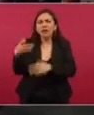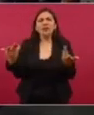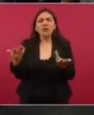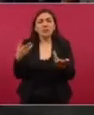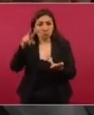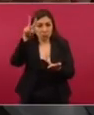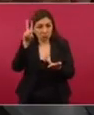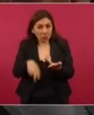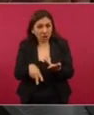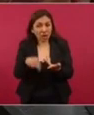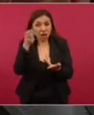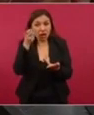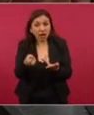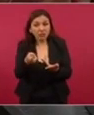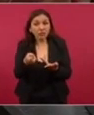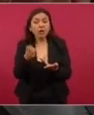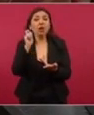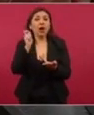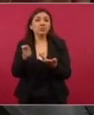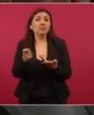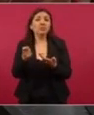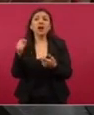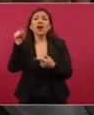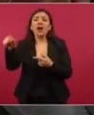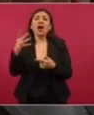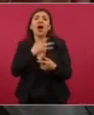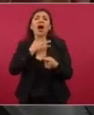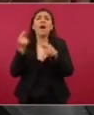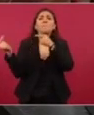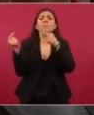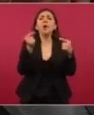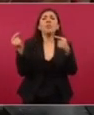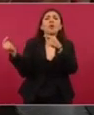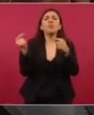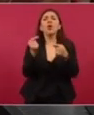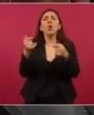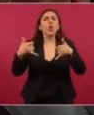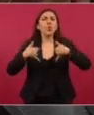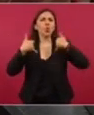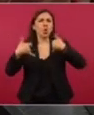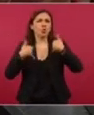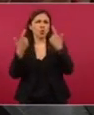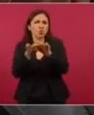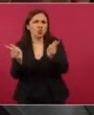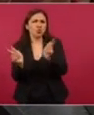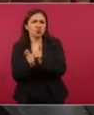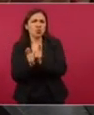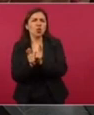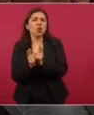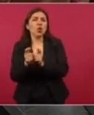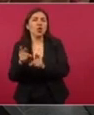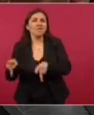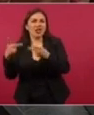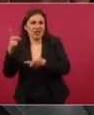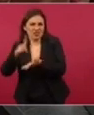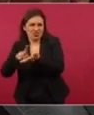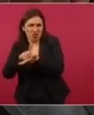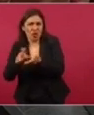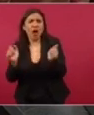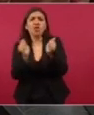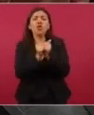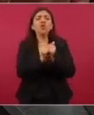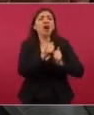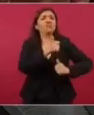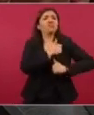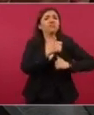realidad se trata de un enfrentamiento entre unos jóvenes de un cártel con las Fuerzas Armadas, que simple y